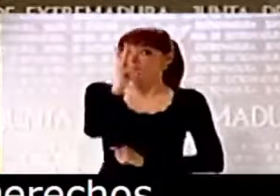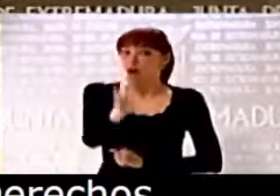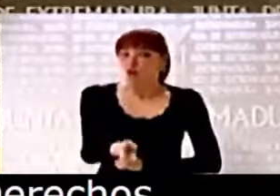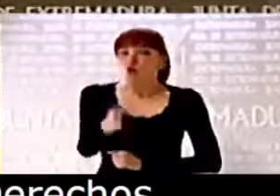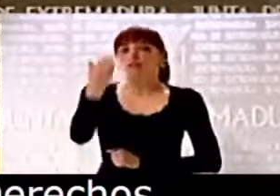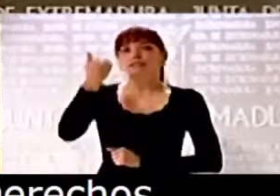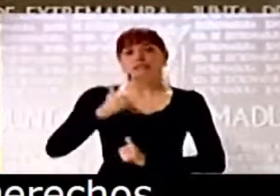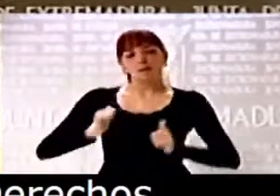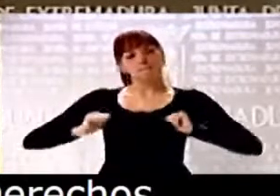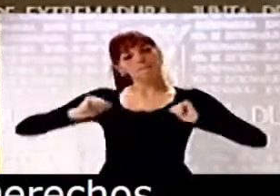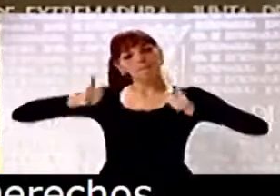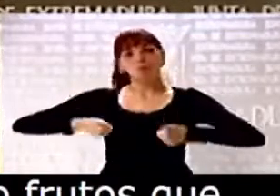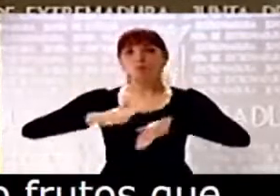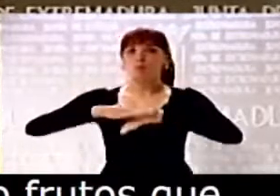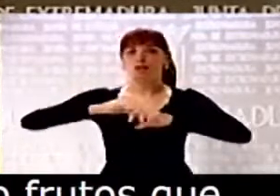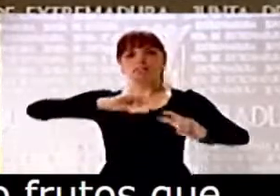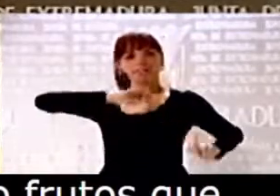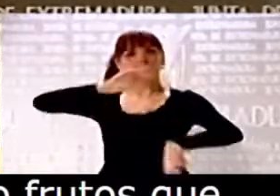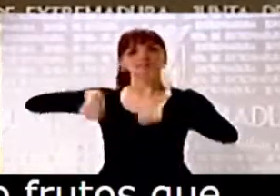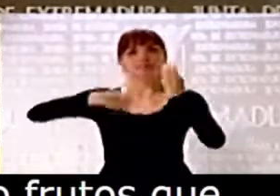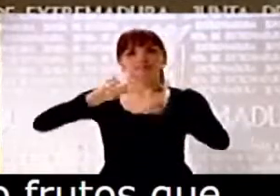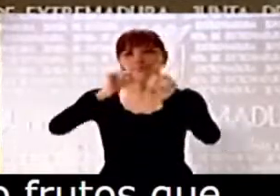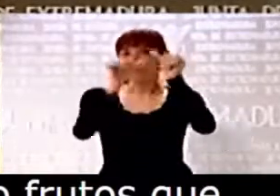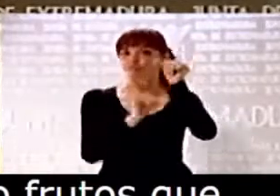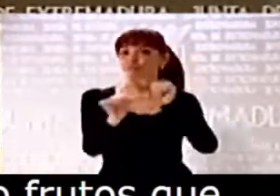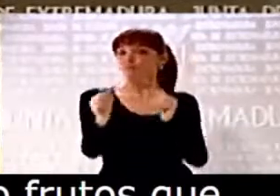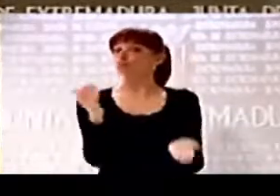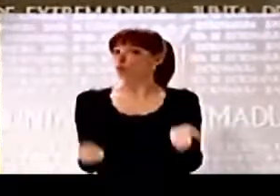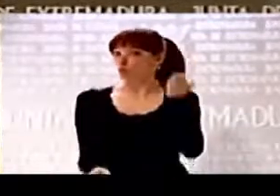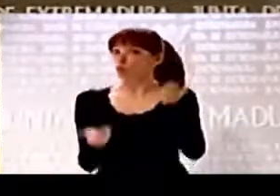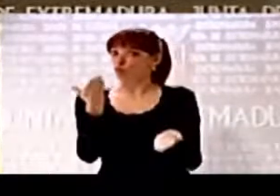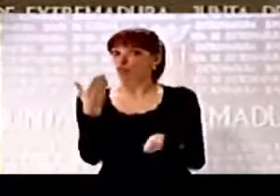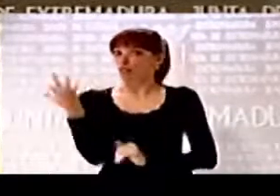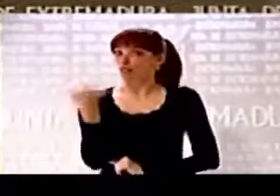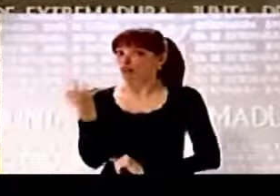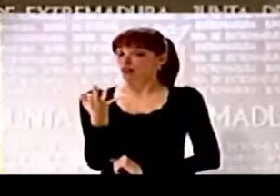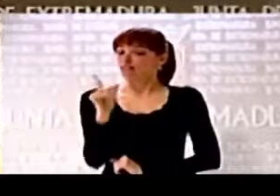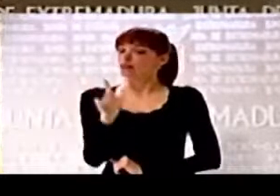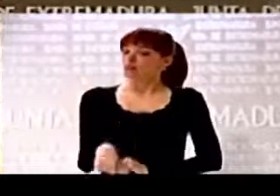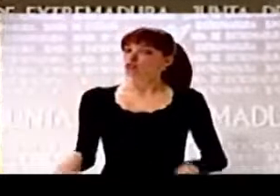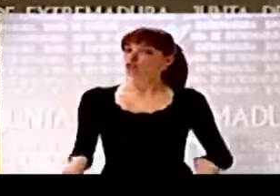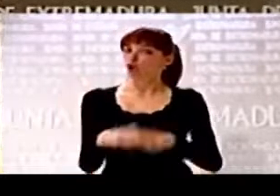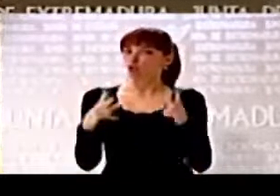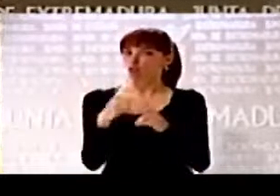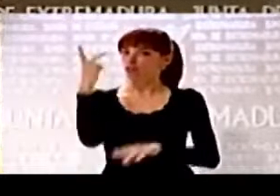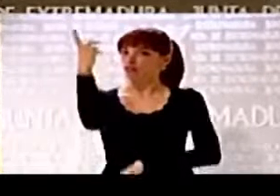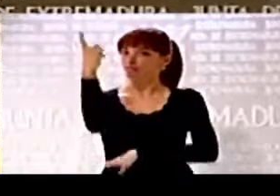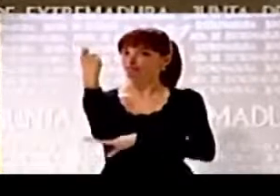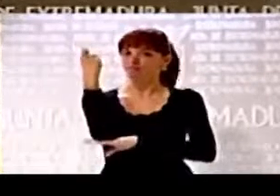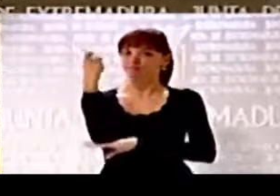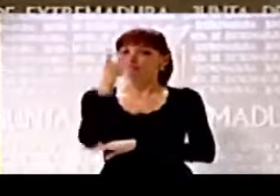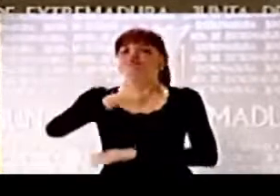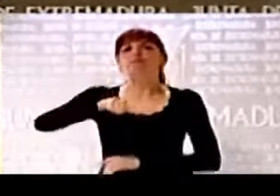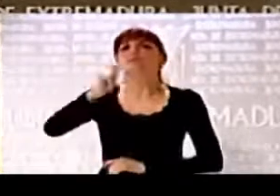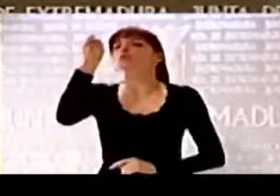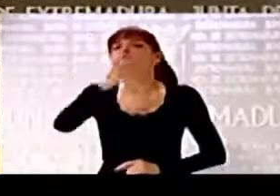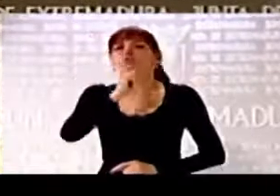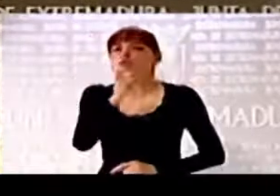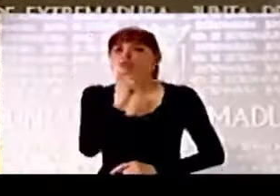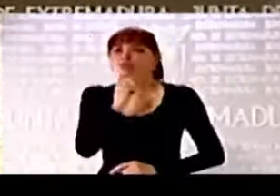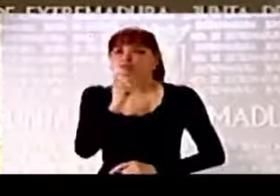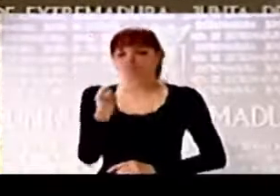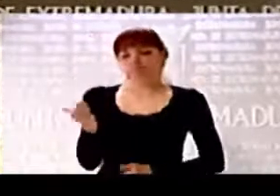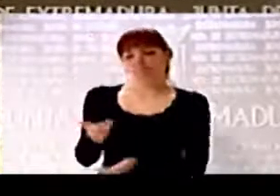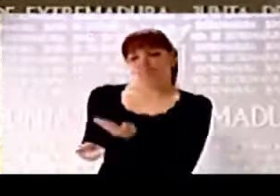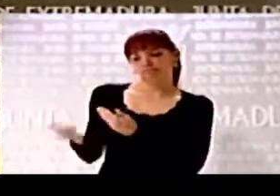bases de la reconstrucción, de una reconstrucción que tiene que ser justa y que tiene que ser social, y eso solo lo vamos a lograr colaborando